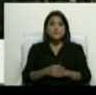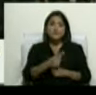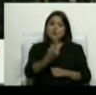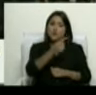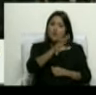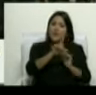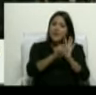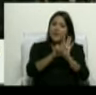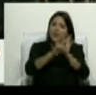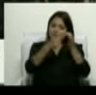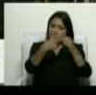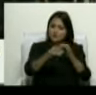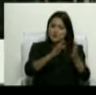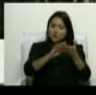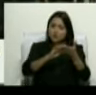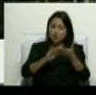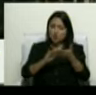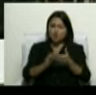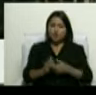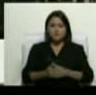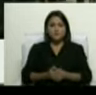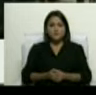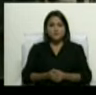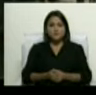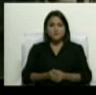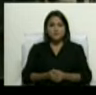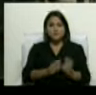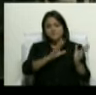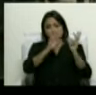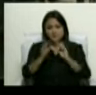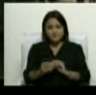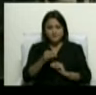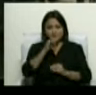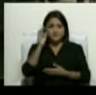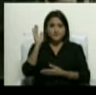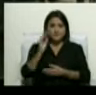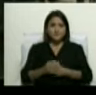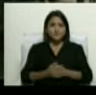vía jurídica para dirimir la controversia territorial. Daniela Rangel Sarmiento, La Noticia.